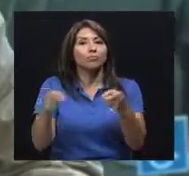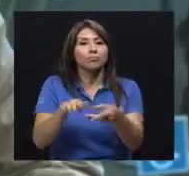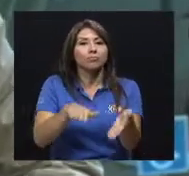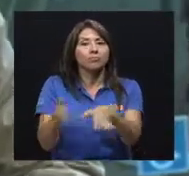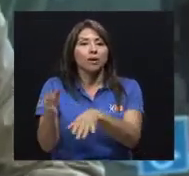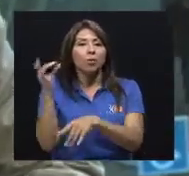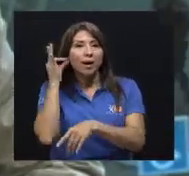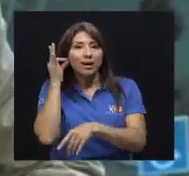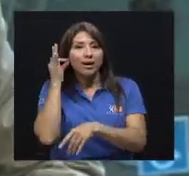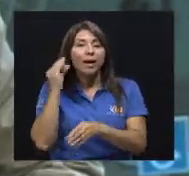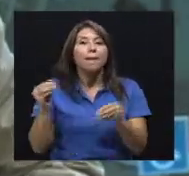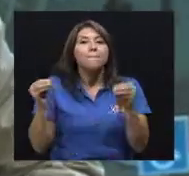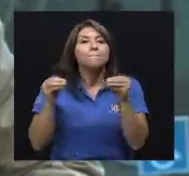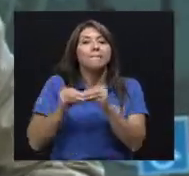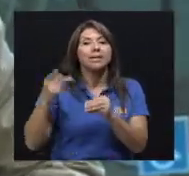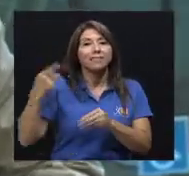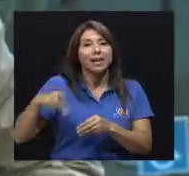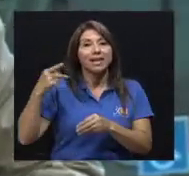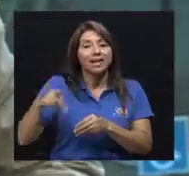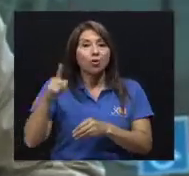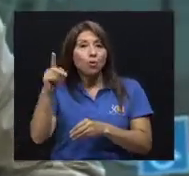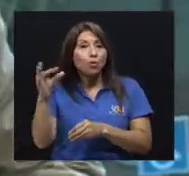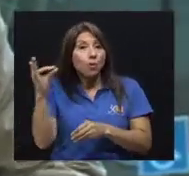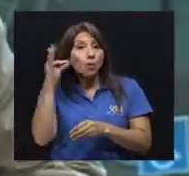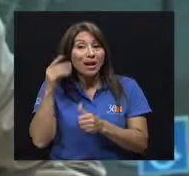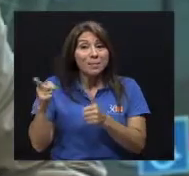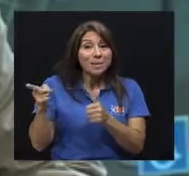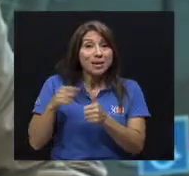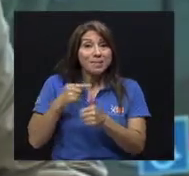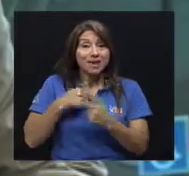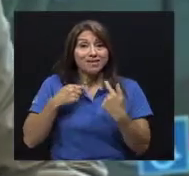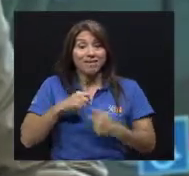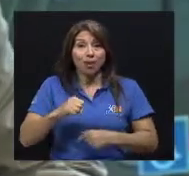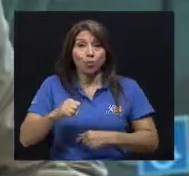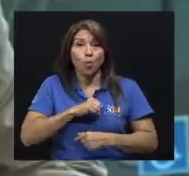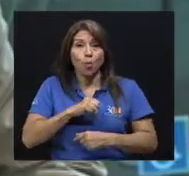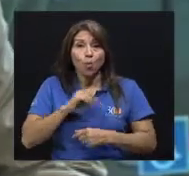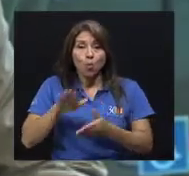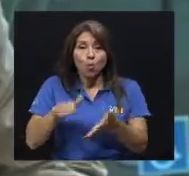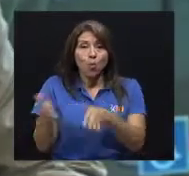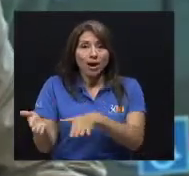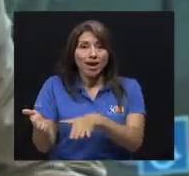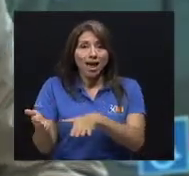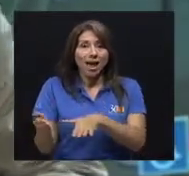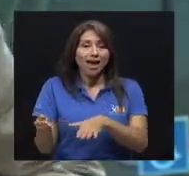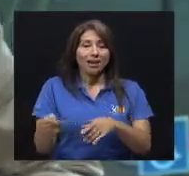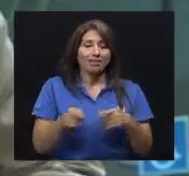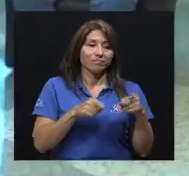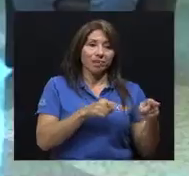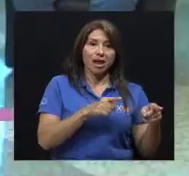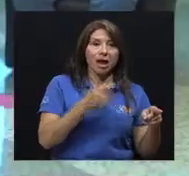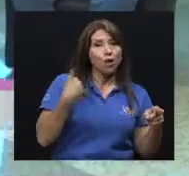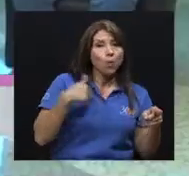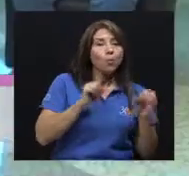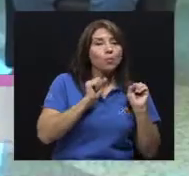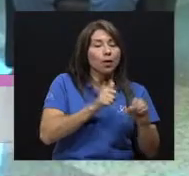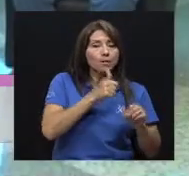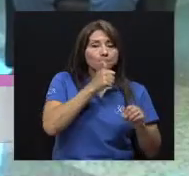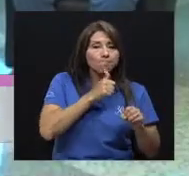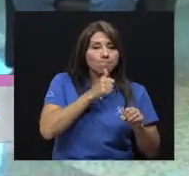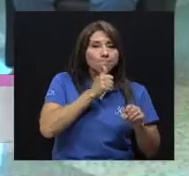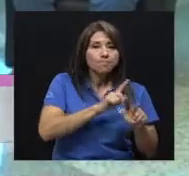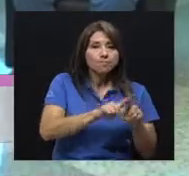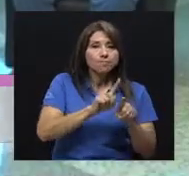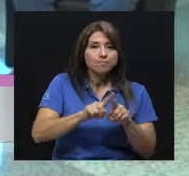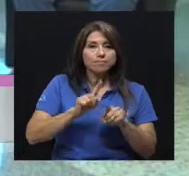decir, hay más peligro de que la mujer muera en el primer infarto que el hombre. ¿Cuáles podría decir